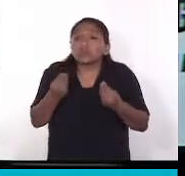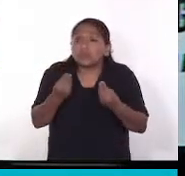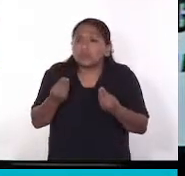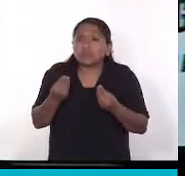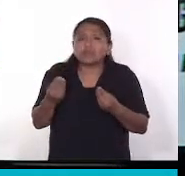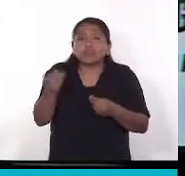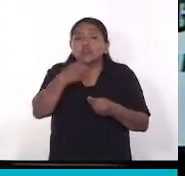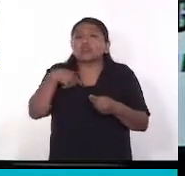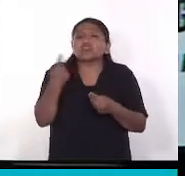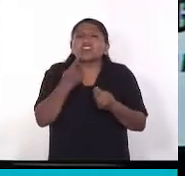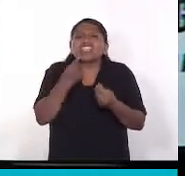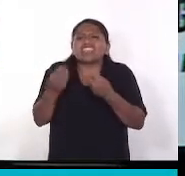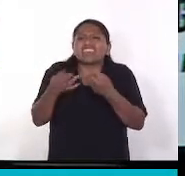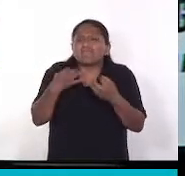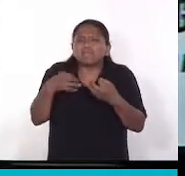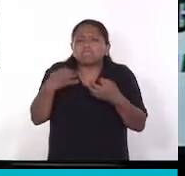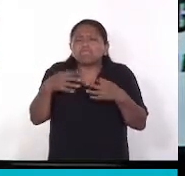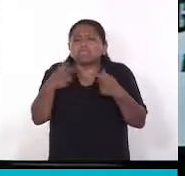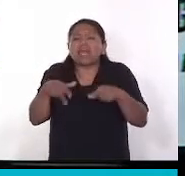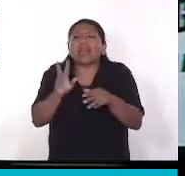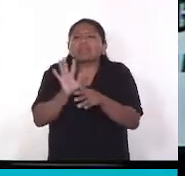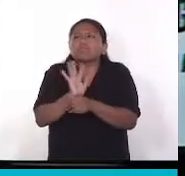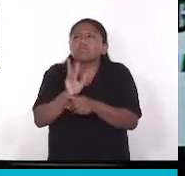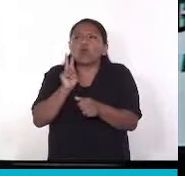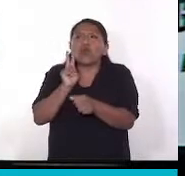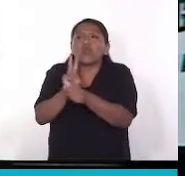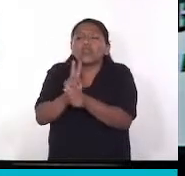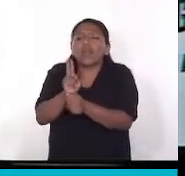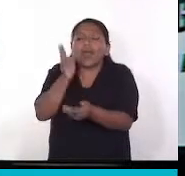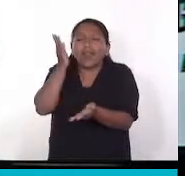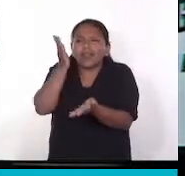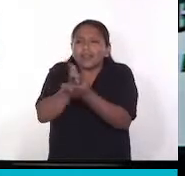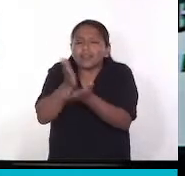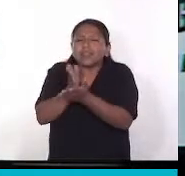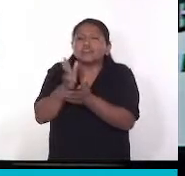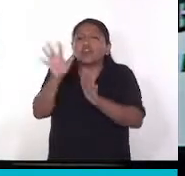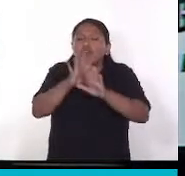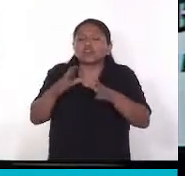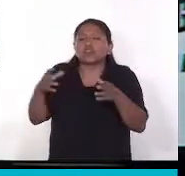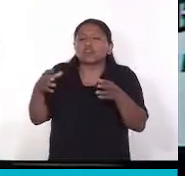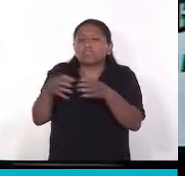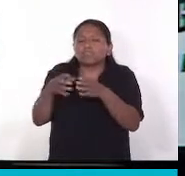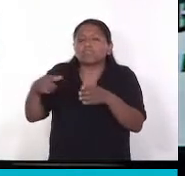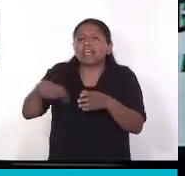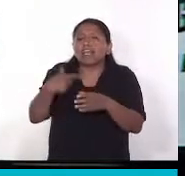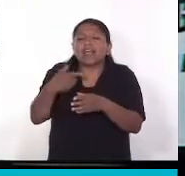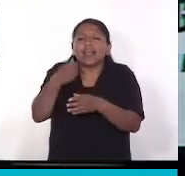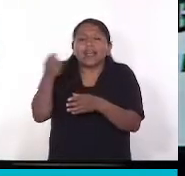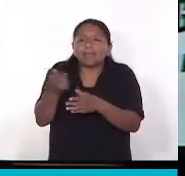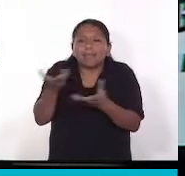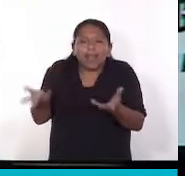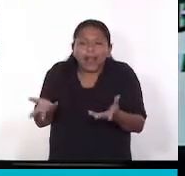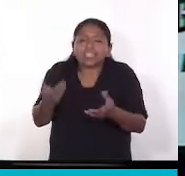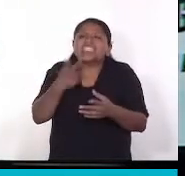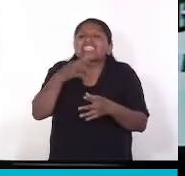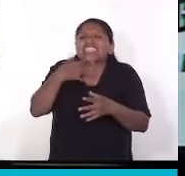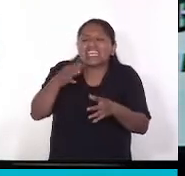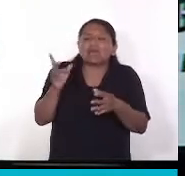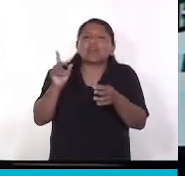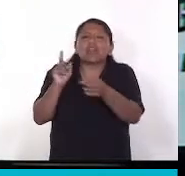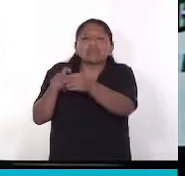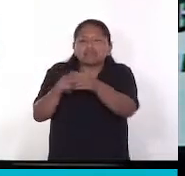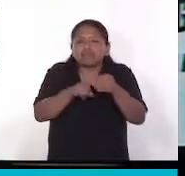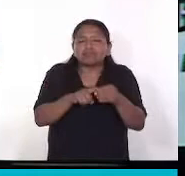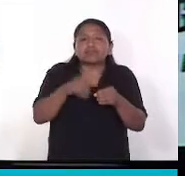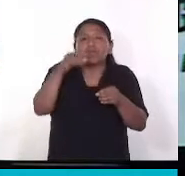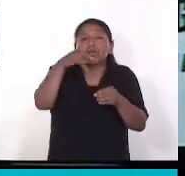estar tomando para preservar el derecho a la organización gremial en este lugar? Entendemos que hay socios políticos del intendente